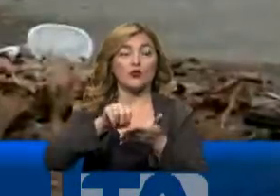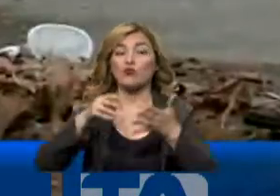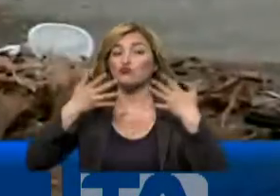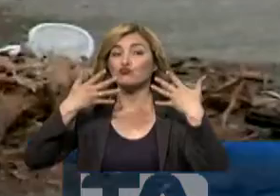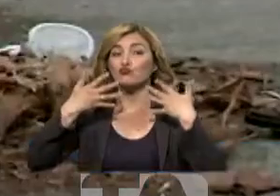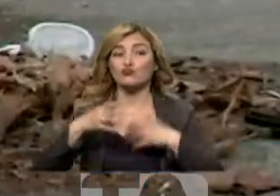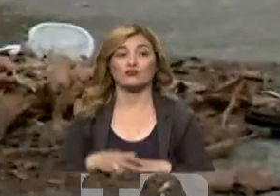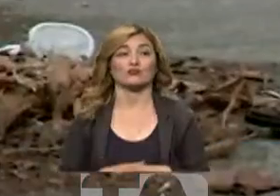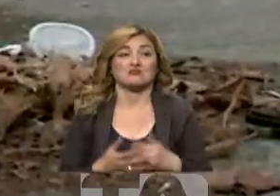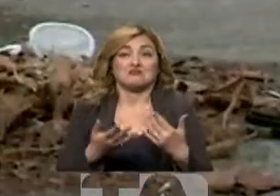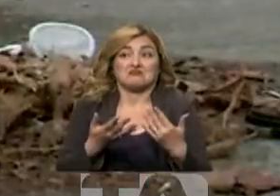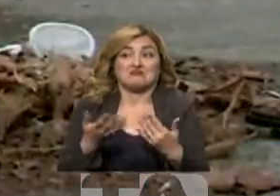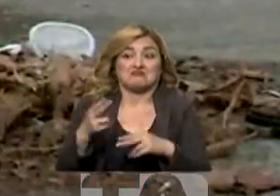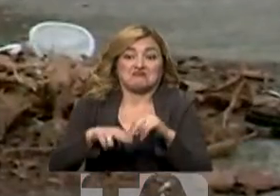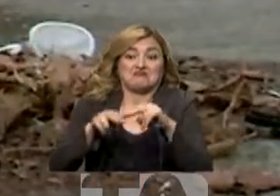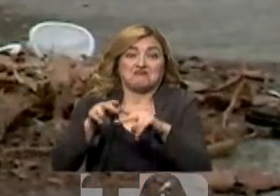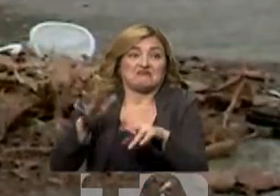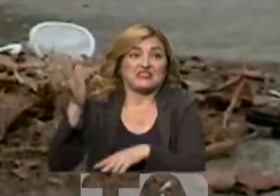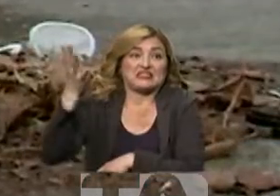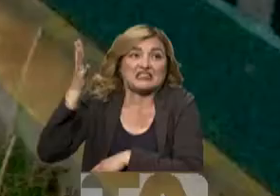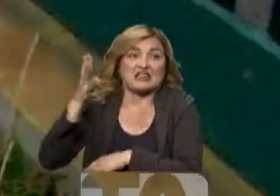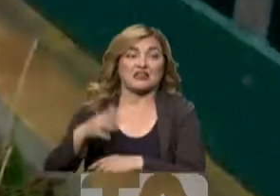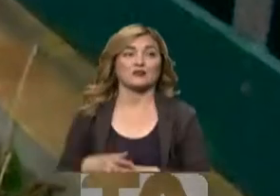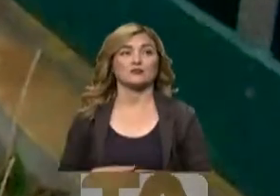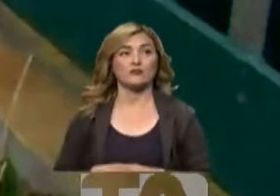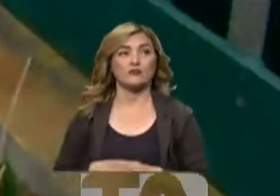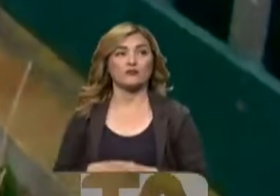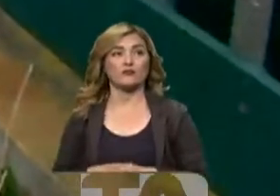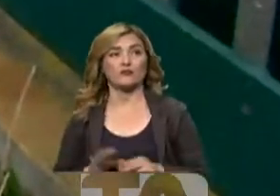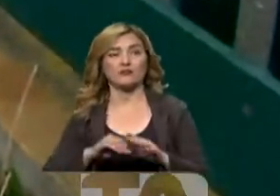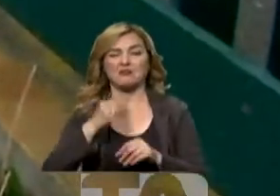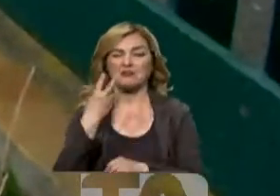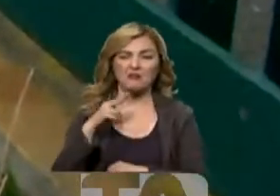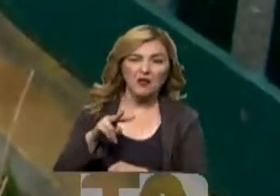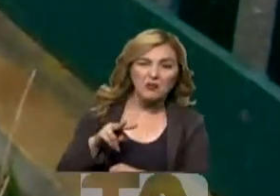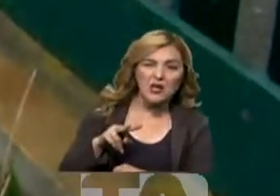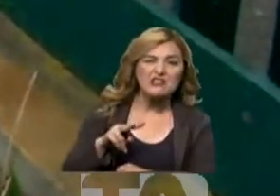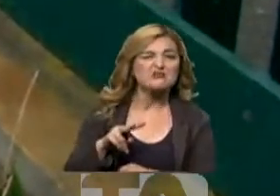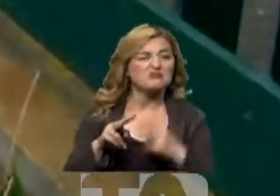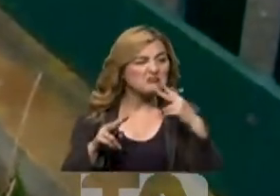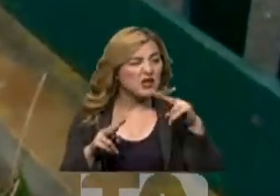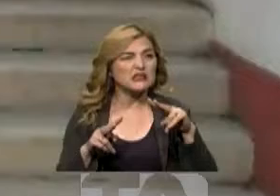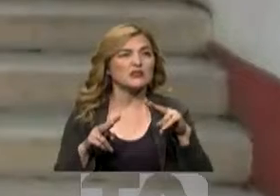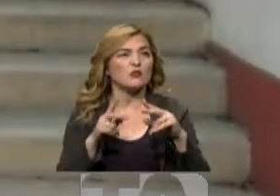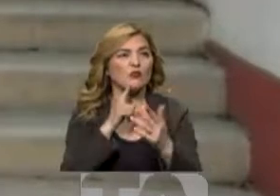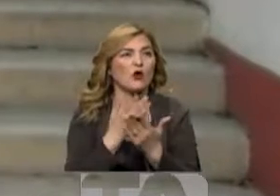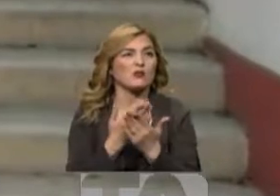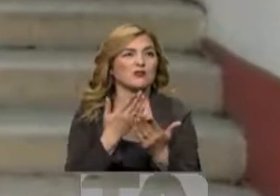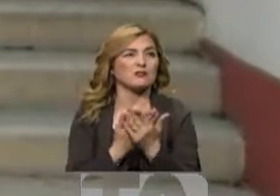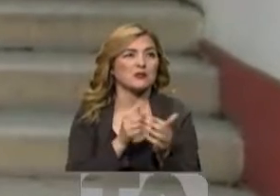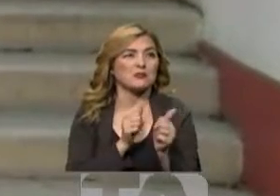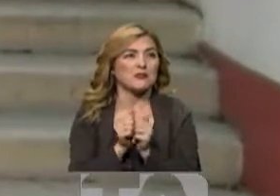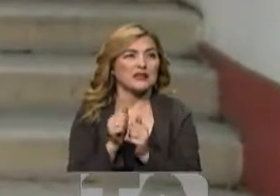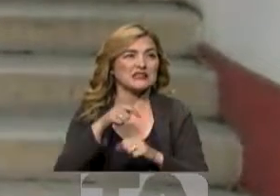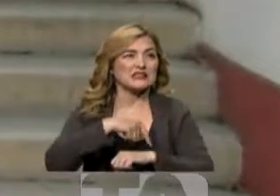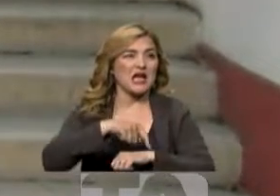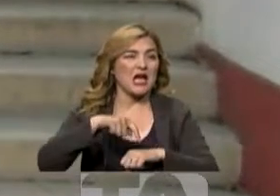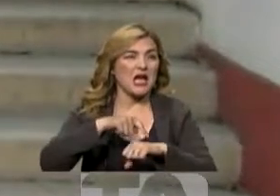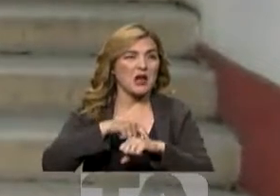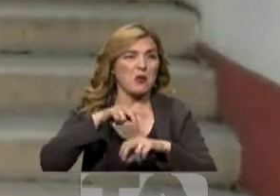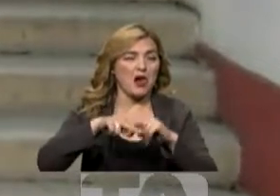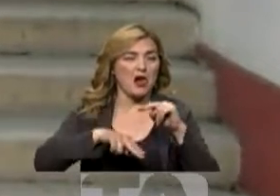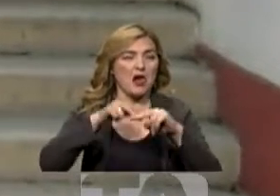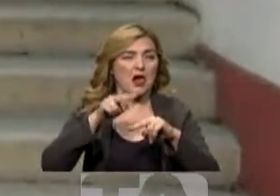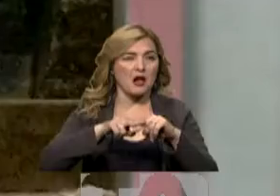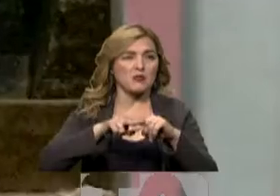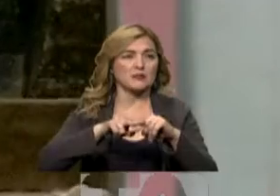Sin embargo, a la fecha no hay ni una sola piedra nueva puesta. Desde afuera lo que se observa son solamente evidencias de que con el pasar del tiempo, por la infraestructura